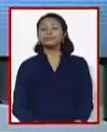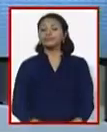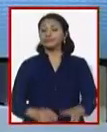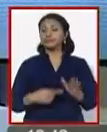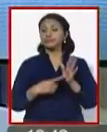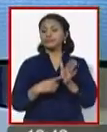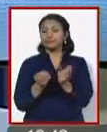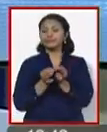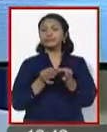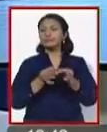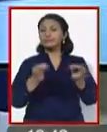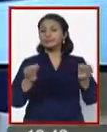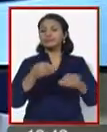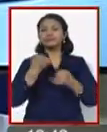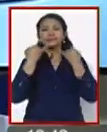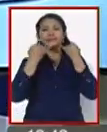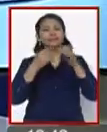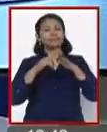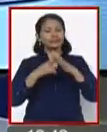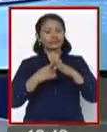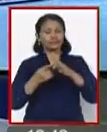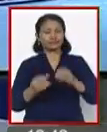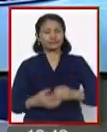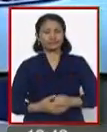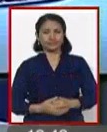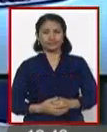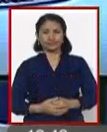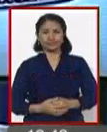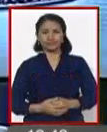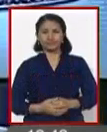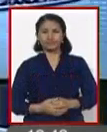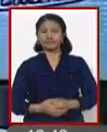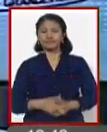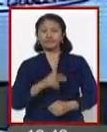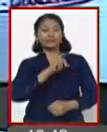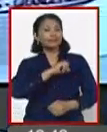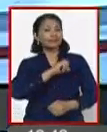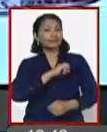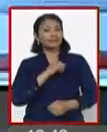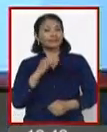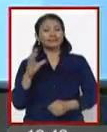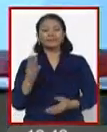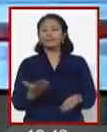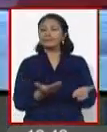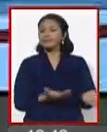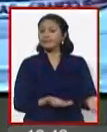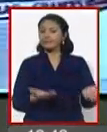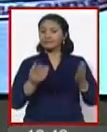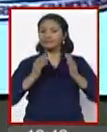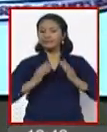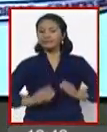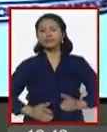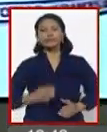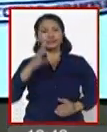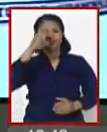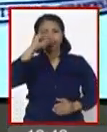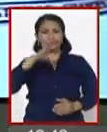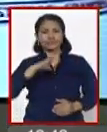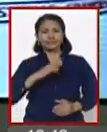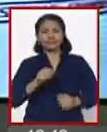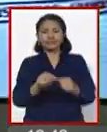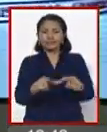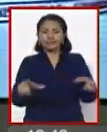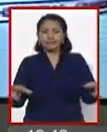Y a continuación ampliamos la información con la que iniciábamos hace un momento del noticiero, porque la policía realizó el levantamiento de un cuerpo sin vida de